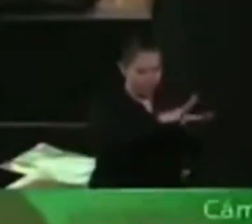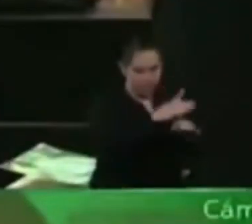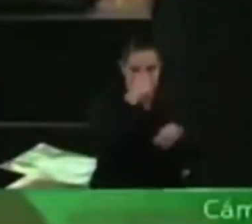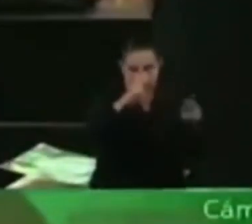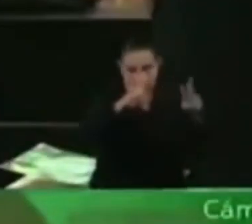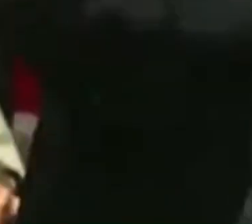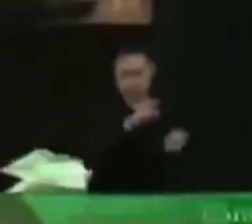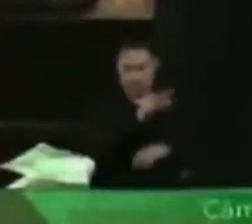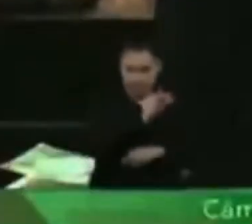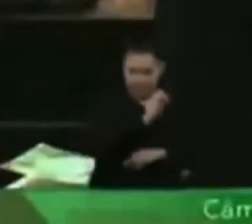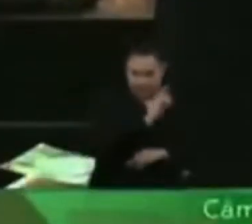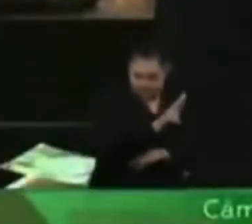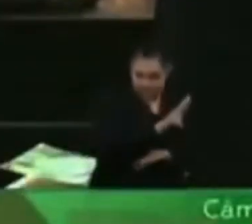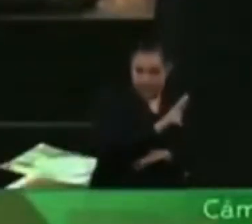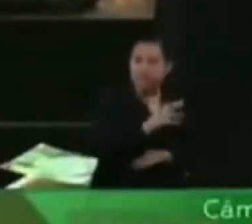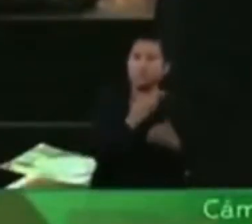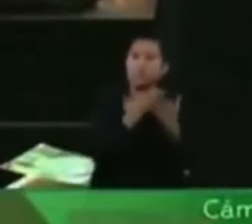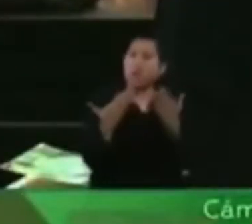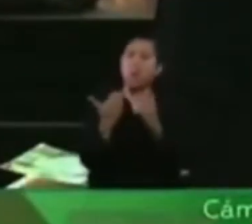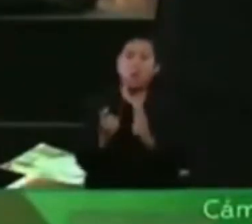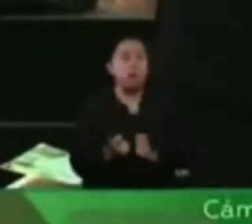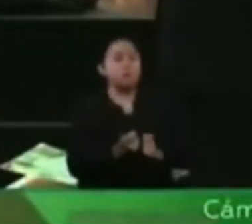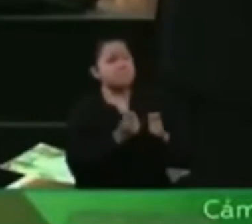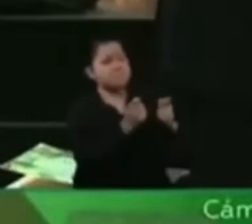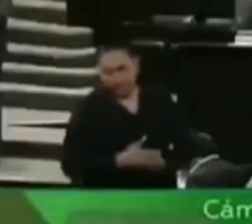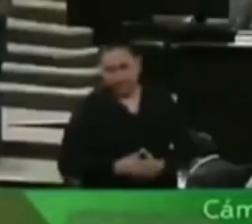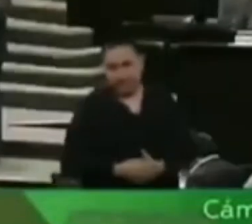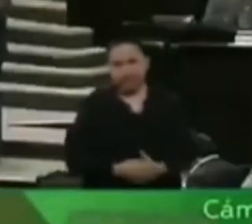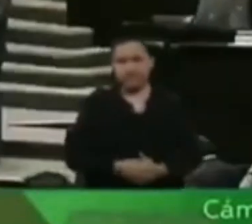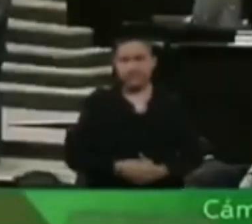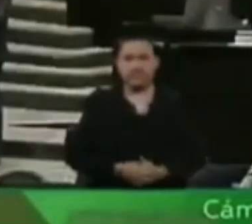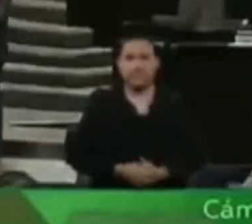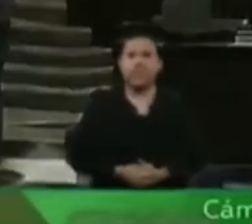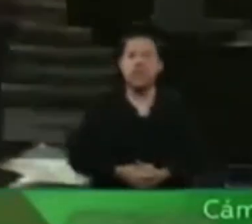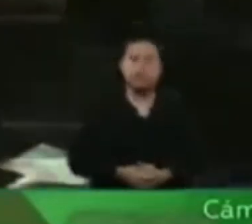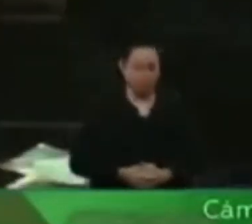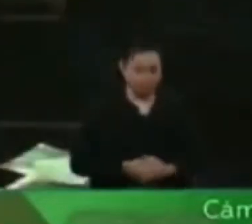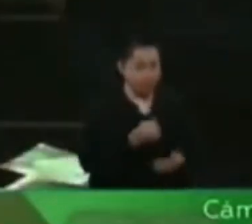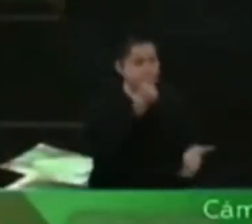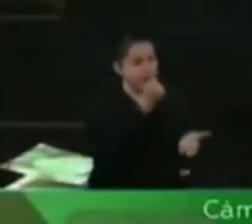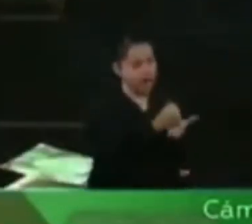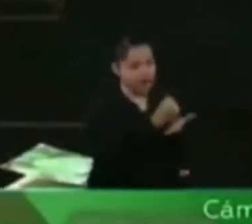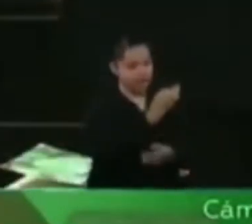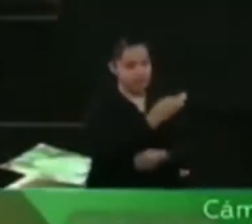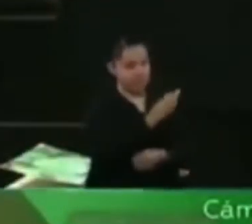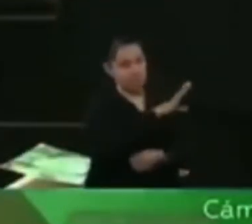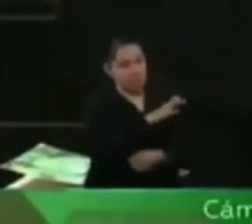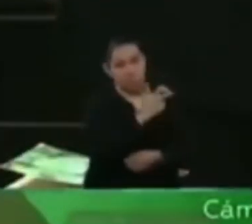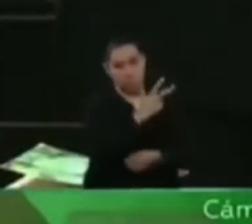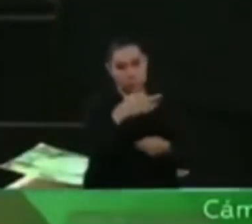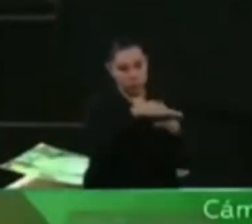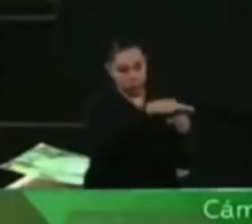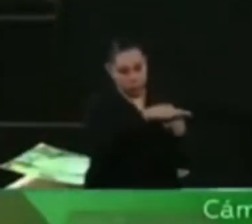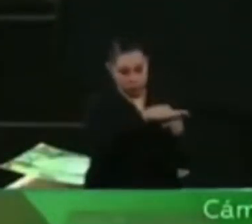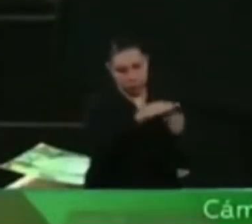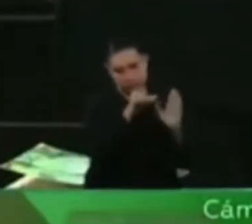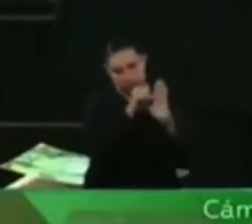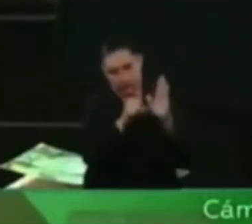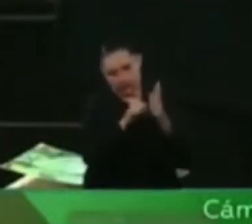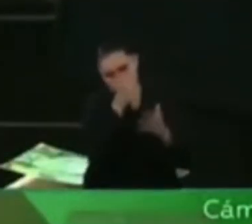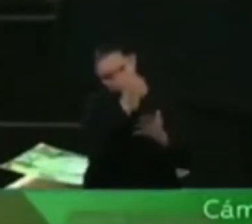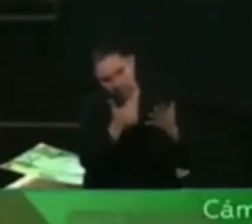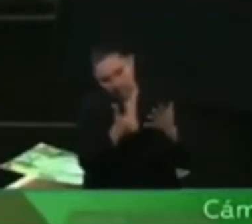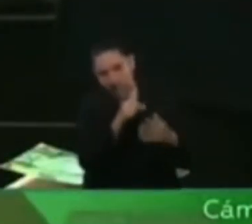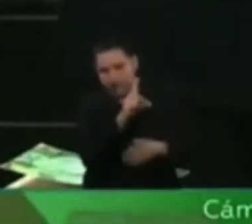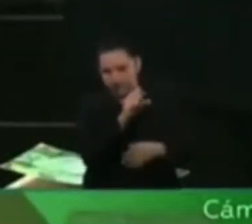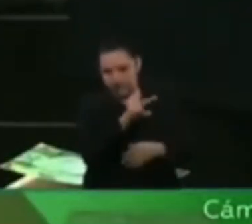veamos Pública para sus efectos aprobado por 408 votos lo reservado en términos del